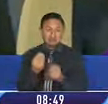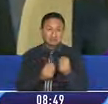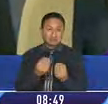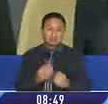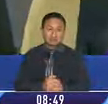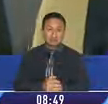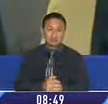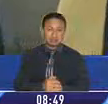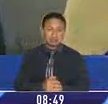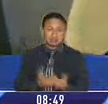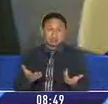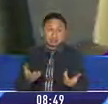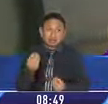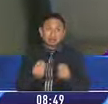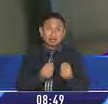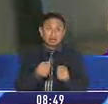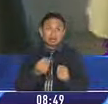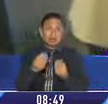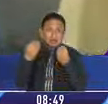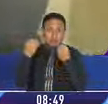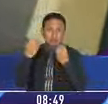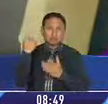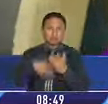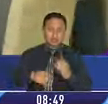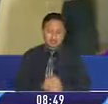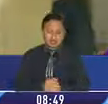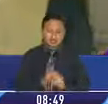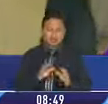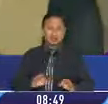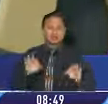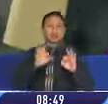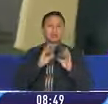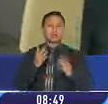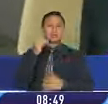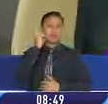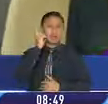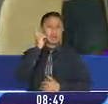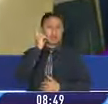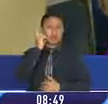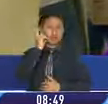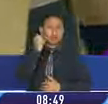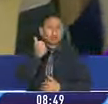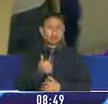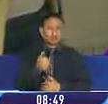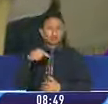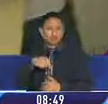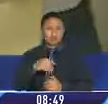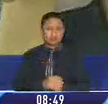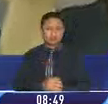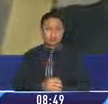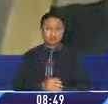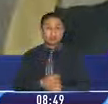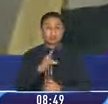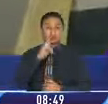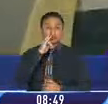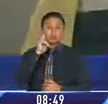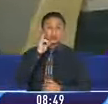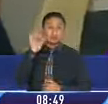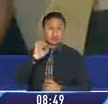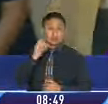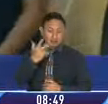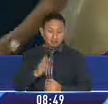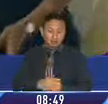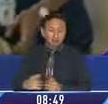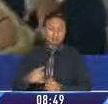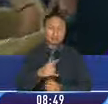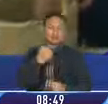un pudín, no sé qué es lo que me van a enseñar. ¿Qué es lo indispensable que debe tener un desayuno saludable? No solo para las loncheras de los niños, sino también para llevar